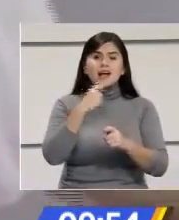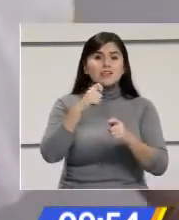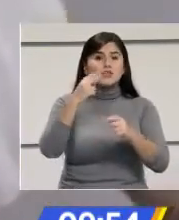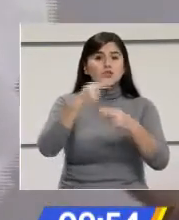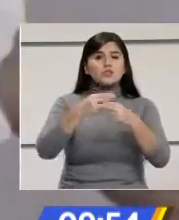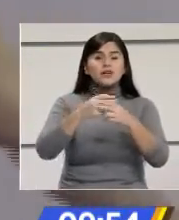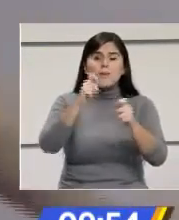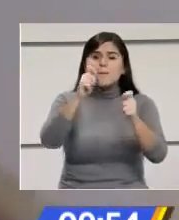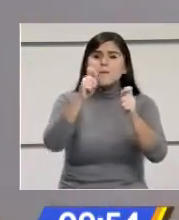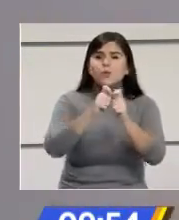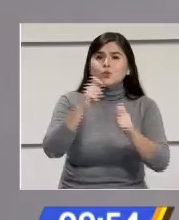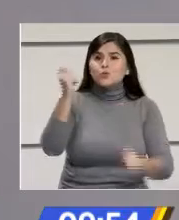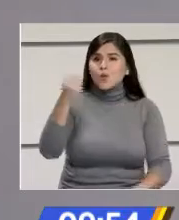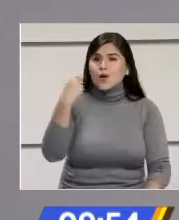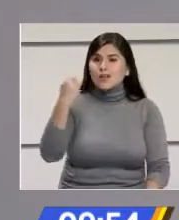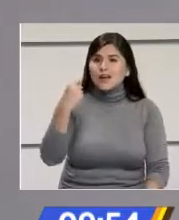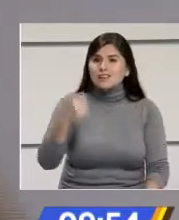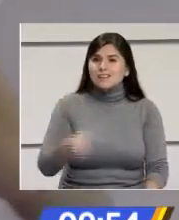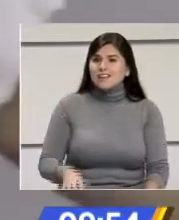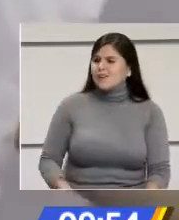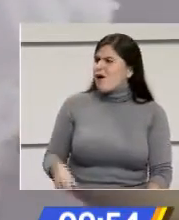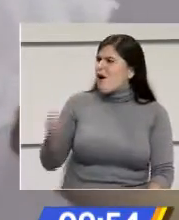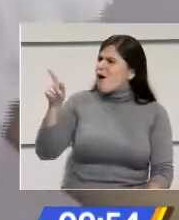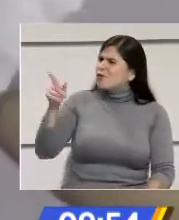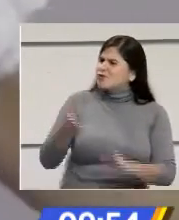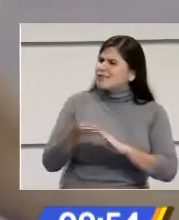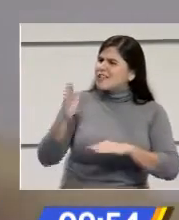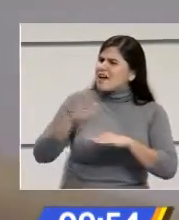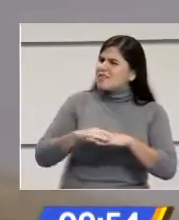nos está haciendo trampa. Sí, es.